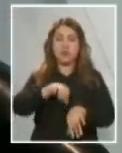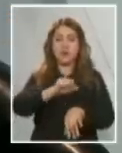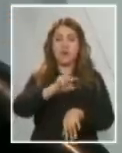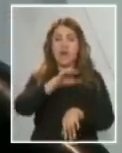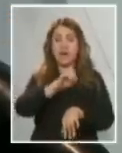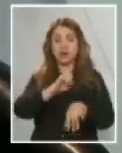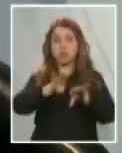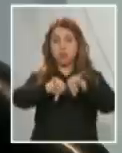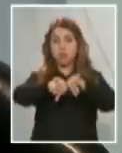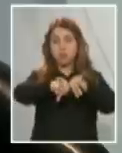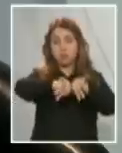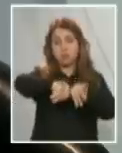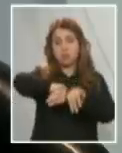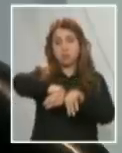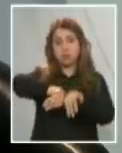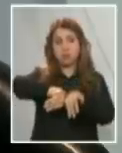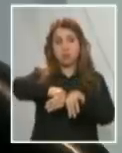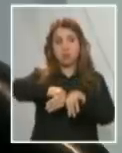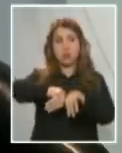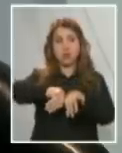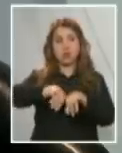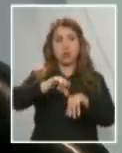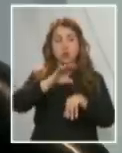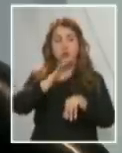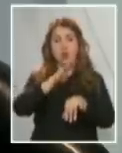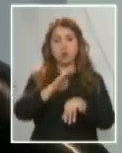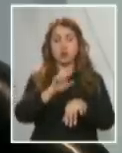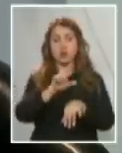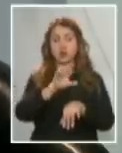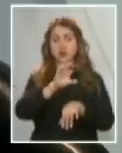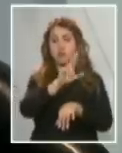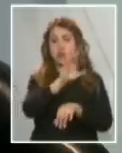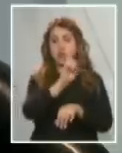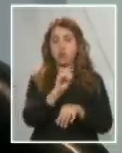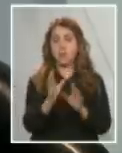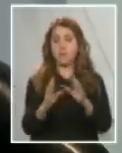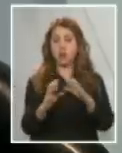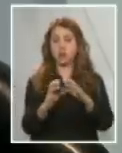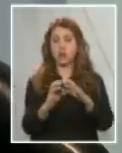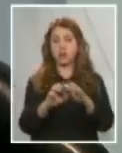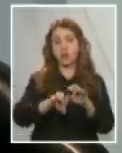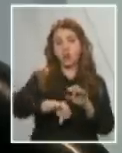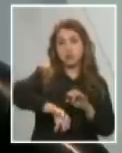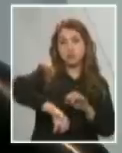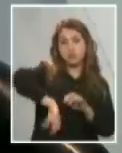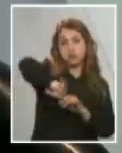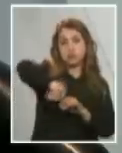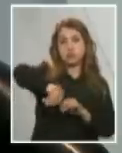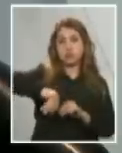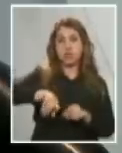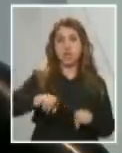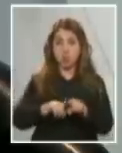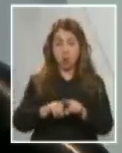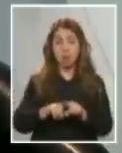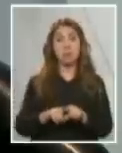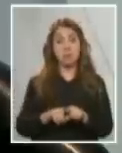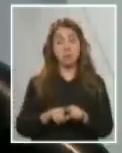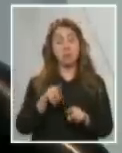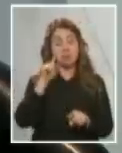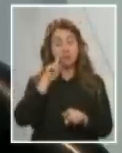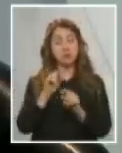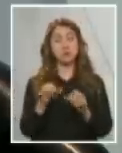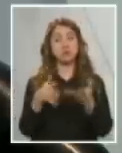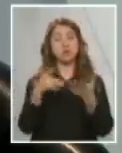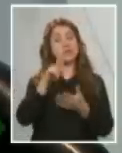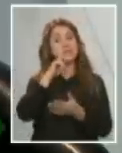pudiera chutear con velcro, claro, y tirar la pelota, o sea, me llamó mucho la atención, porque me llamó la atención